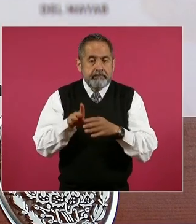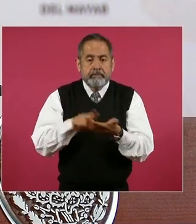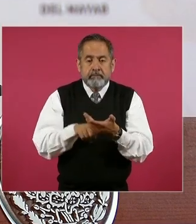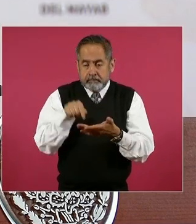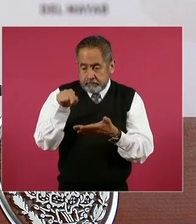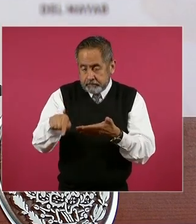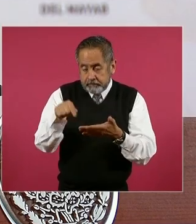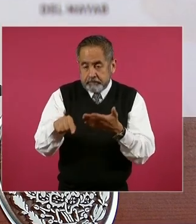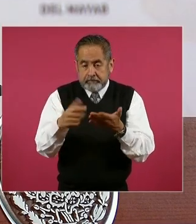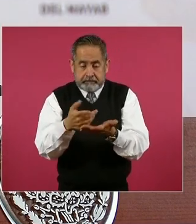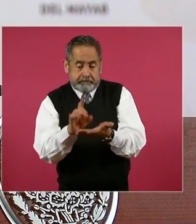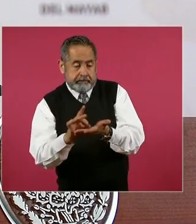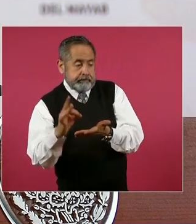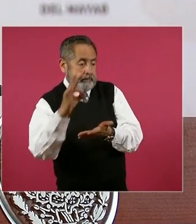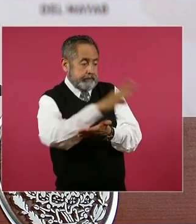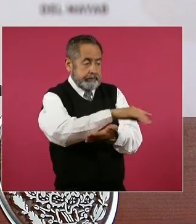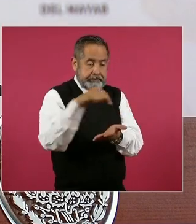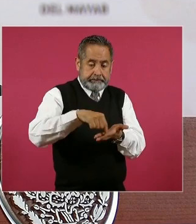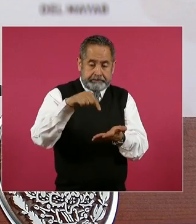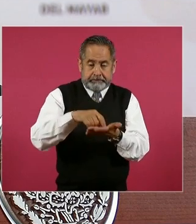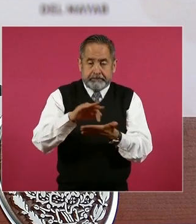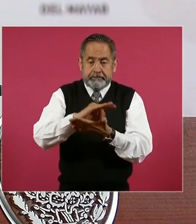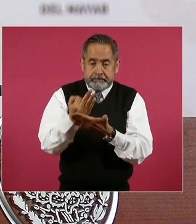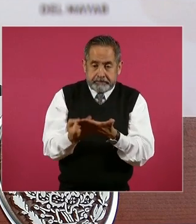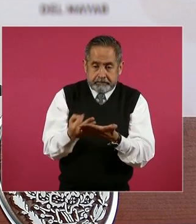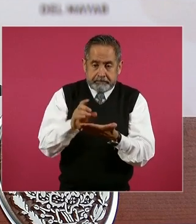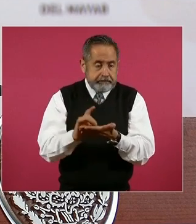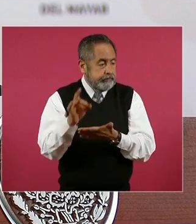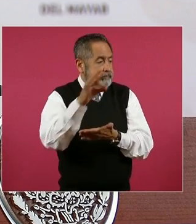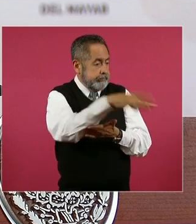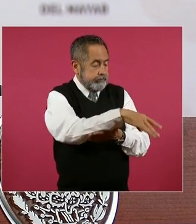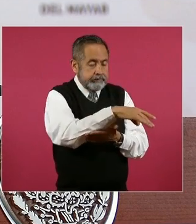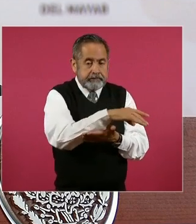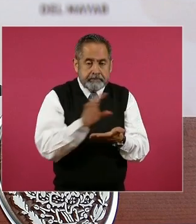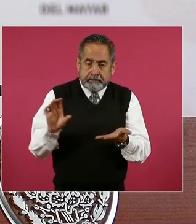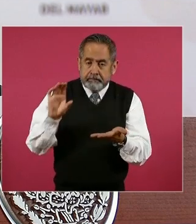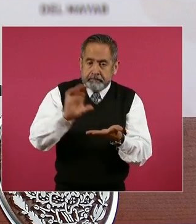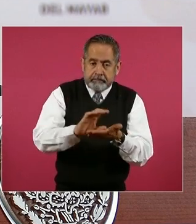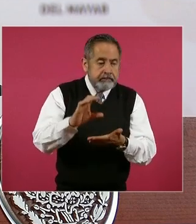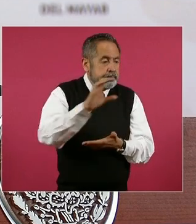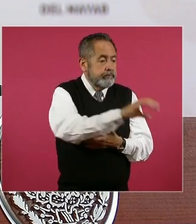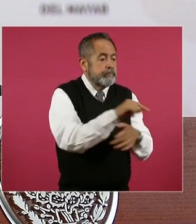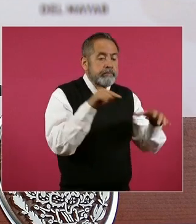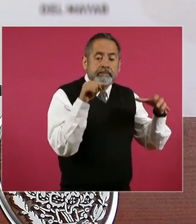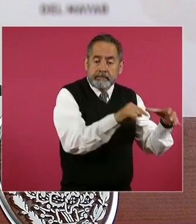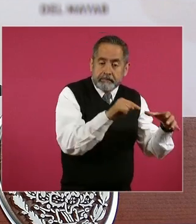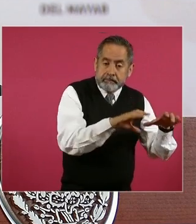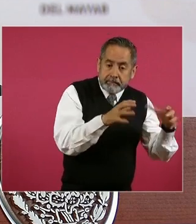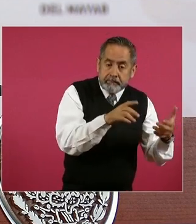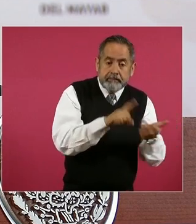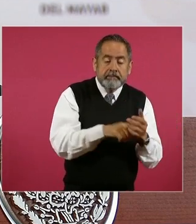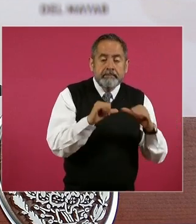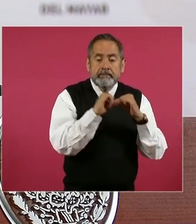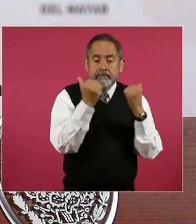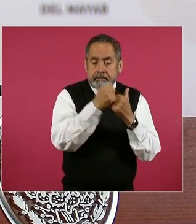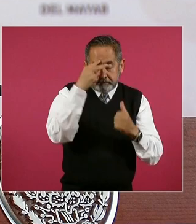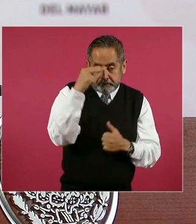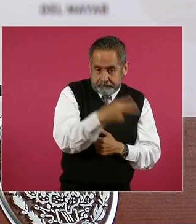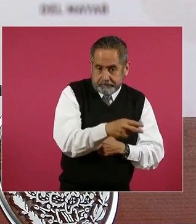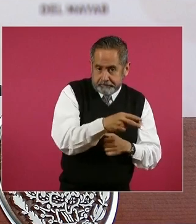facturados o Fueron facturados por parte de mexicanos contra la corrupción a